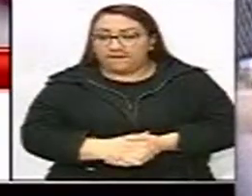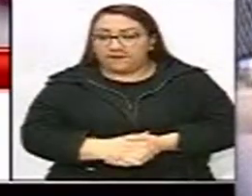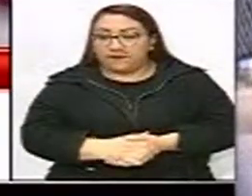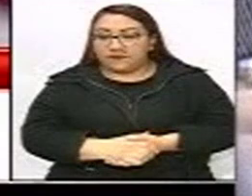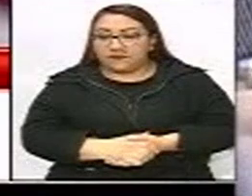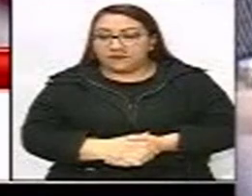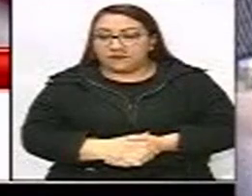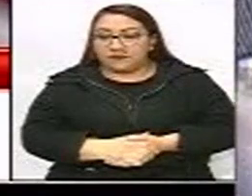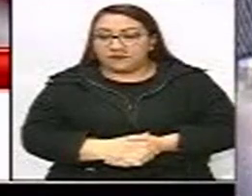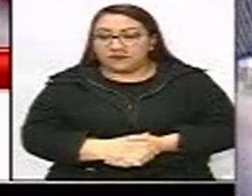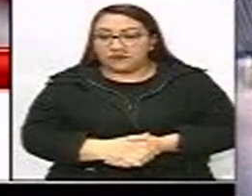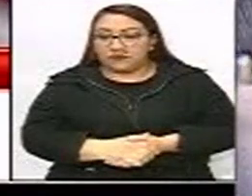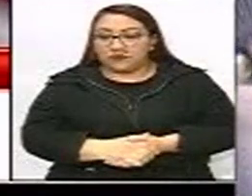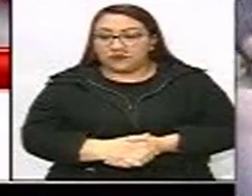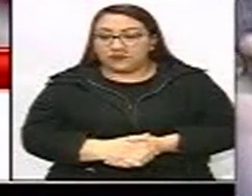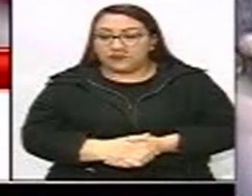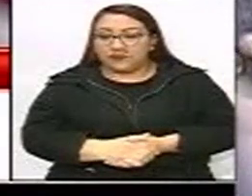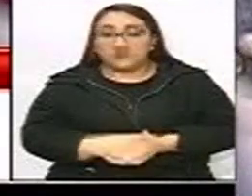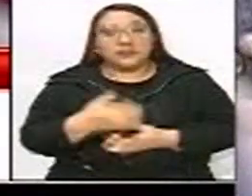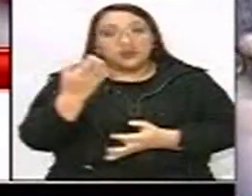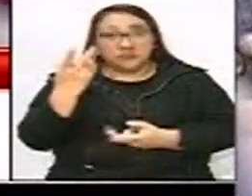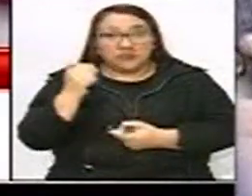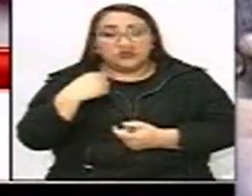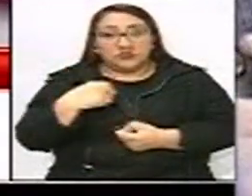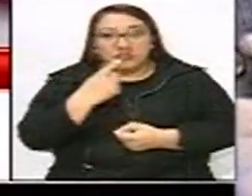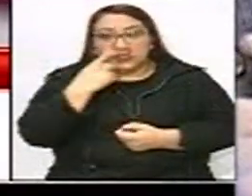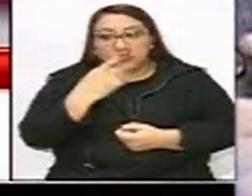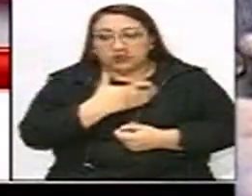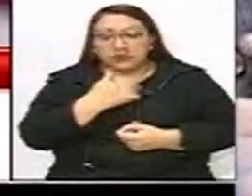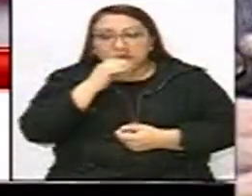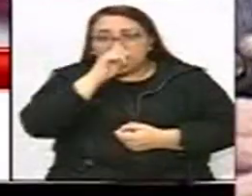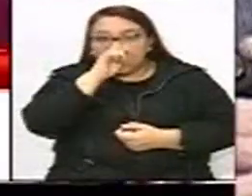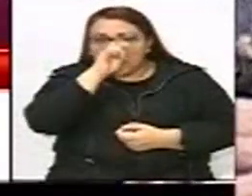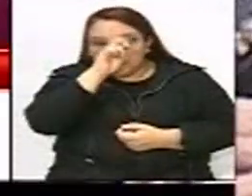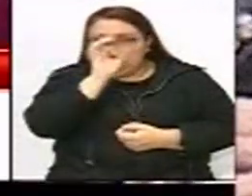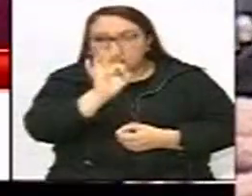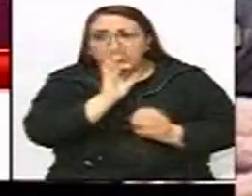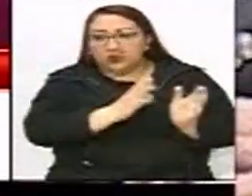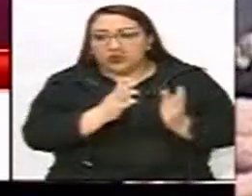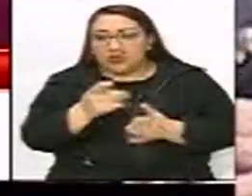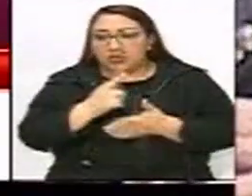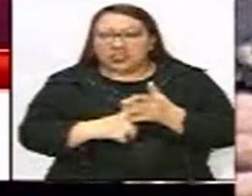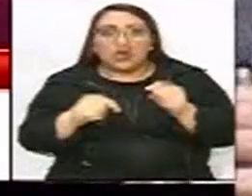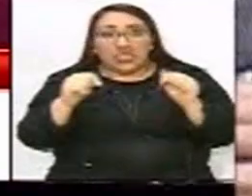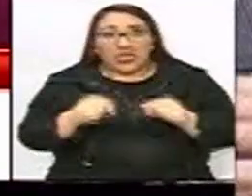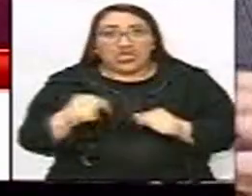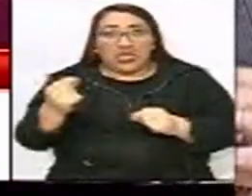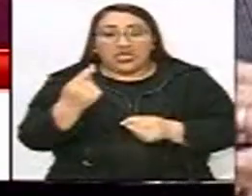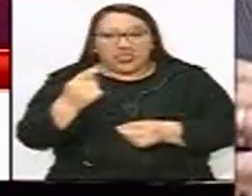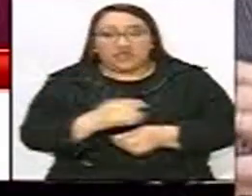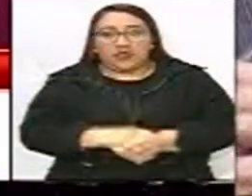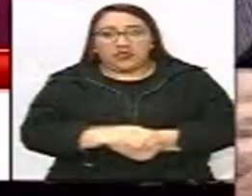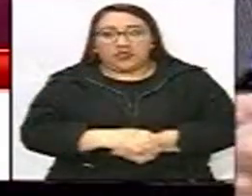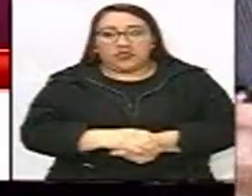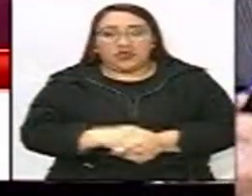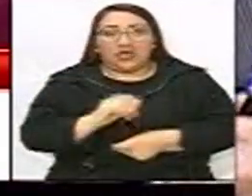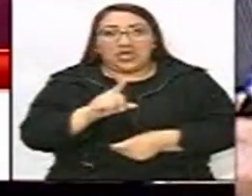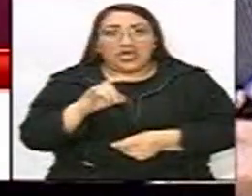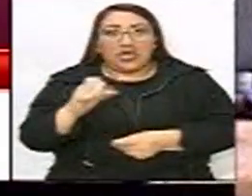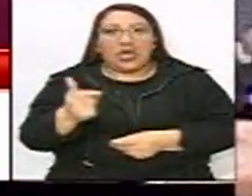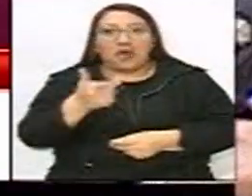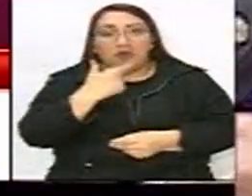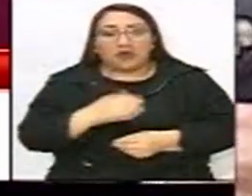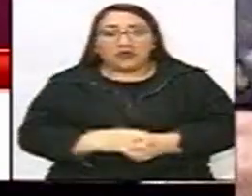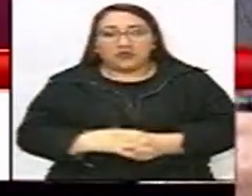equipo técnico. Y espero, señor presidente, que en ese mismo orden también esté aquí el gerente general de la línea María,